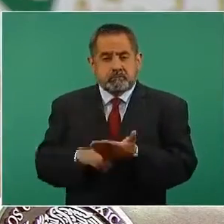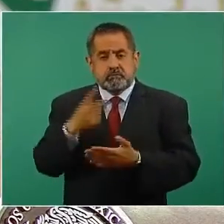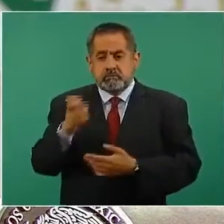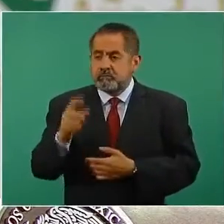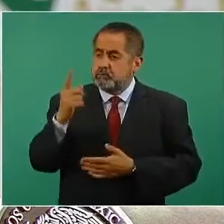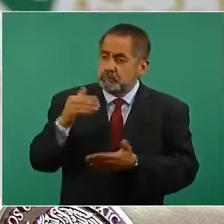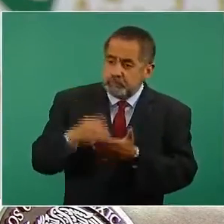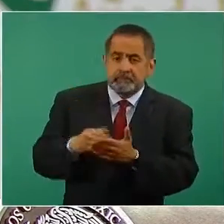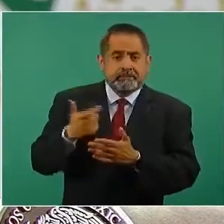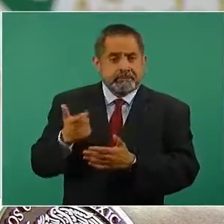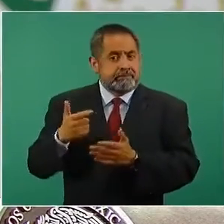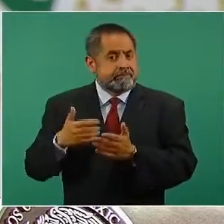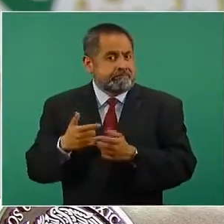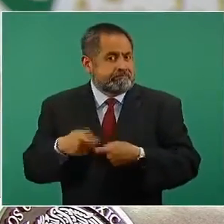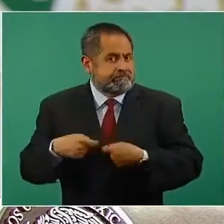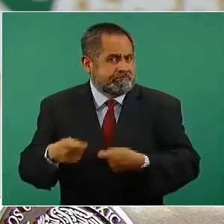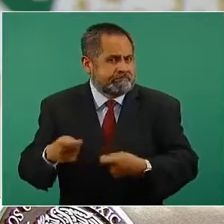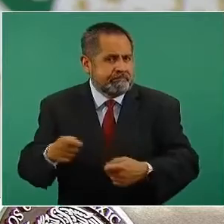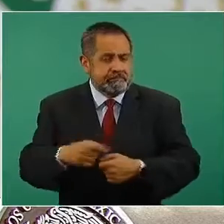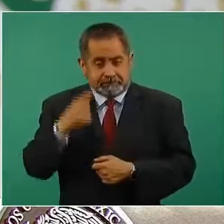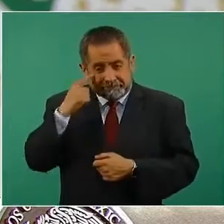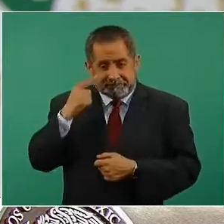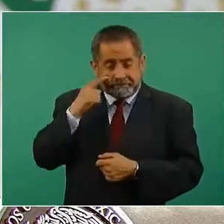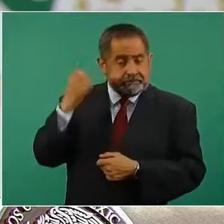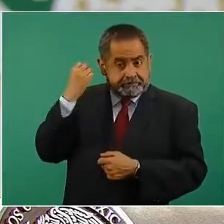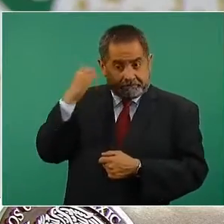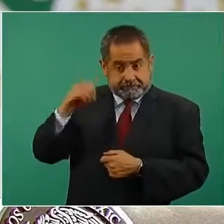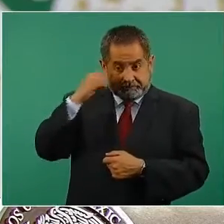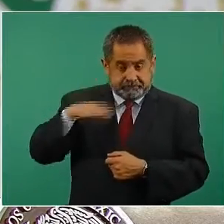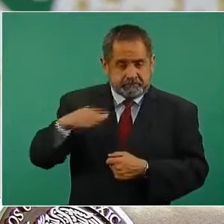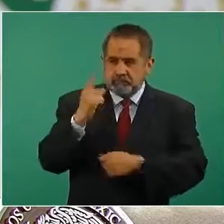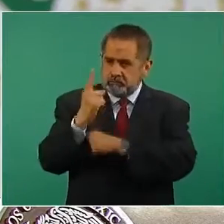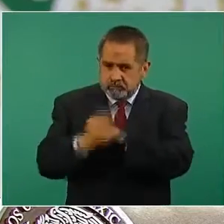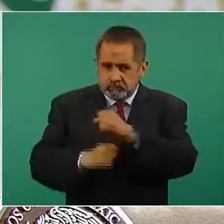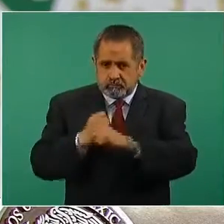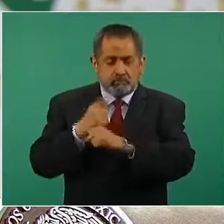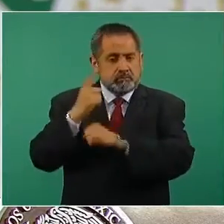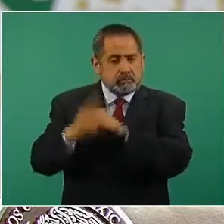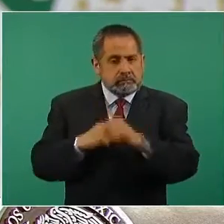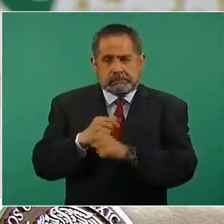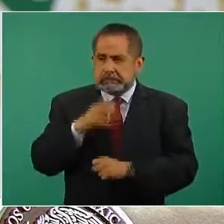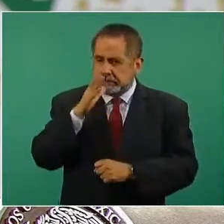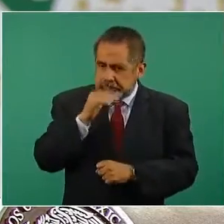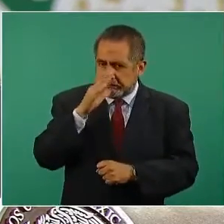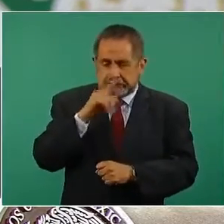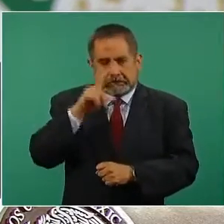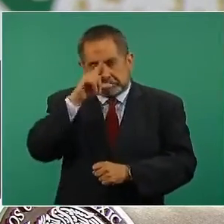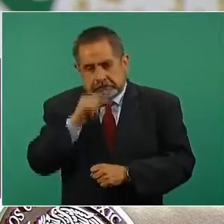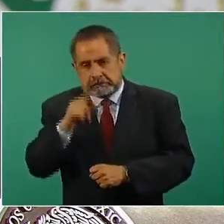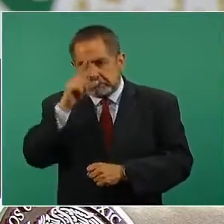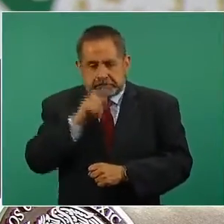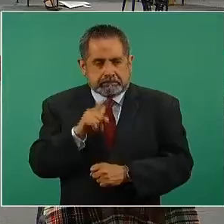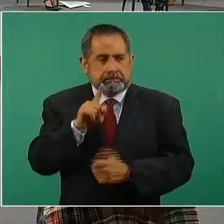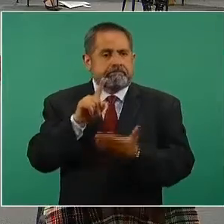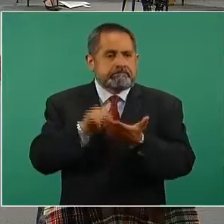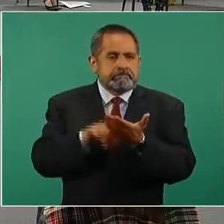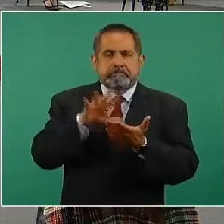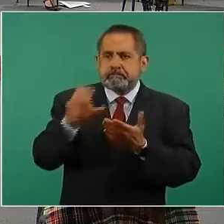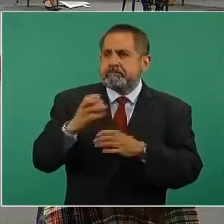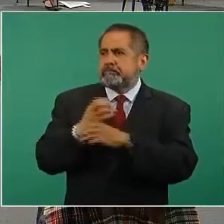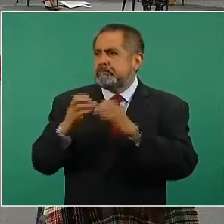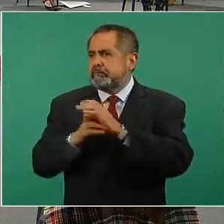Para que podamos contextualizar, en Oaxaca, año con año no superábamos las 1.500 acciones de vivienda